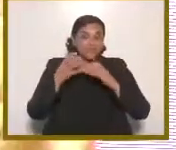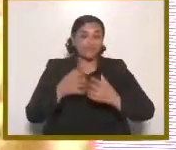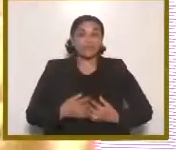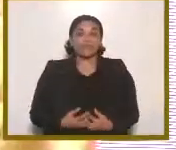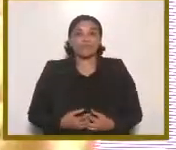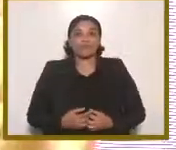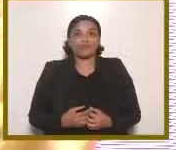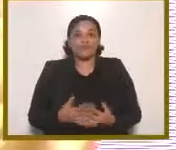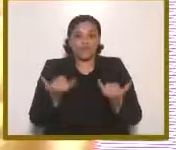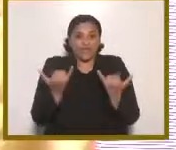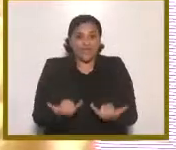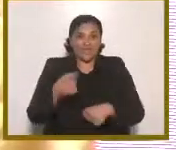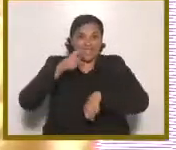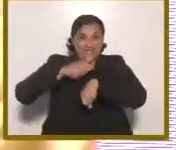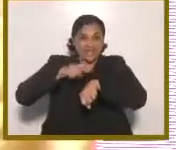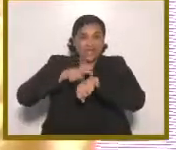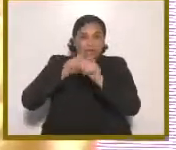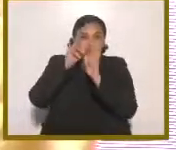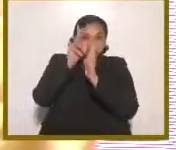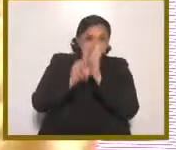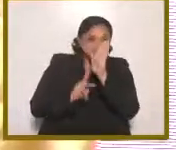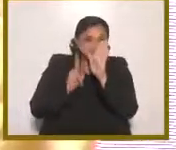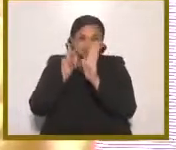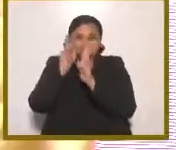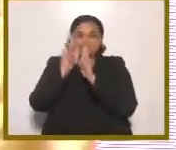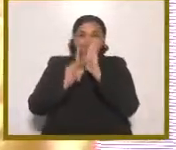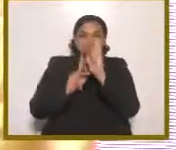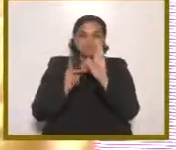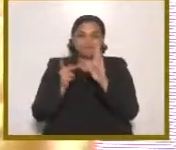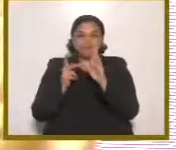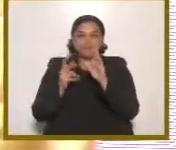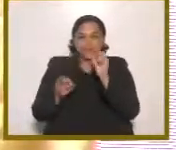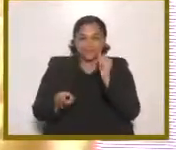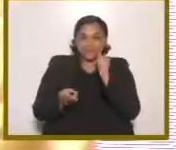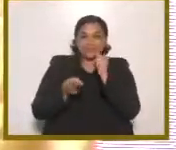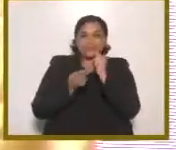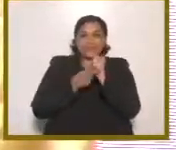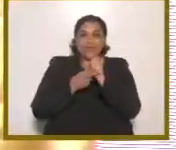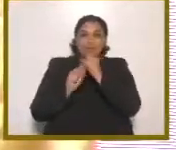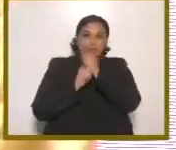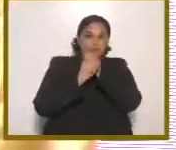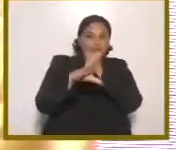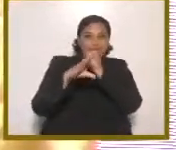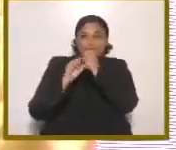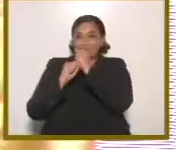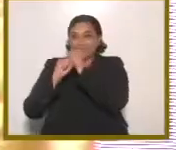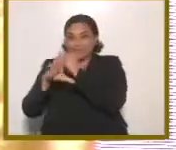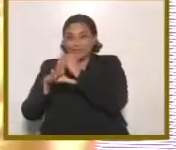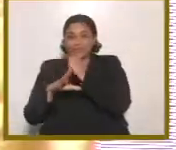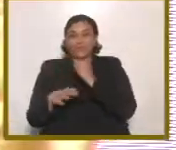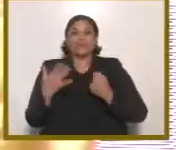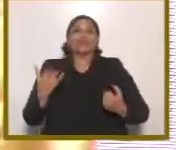que este momento lo grabe de manera estratégica y lo difunda.